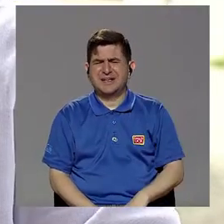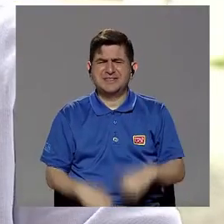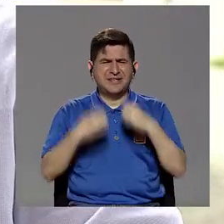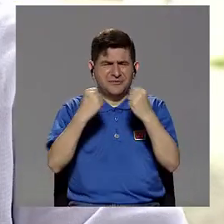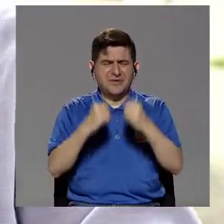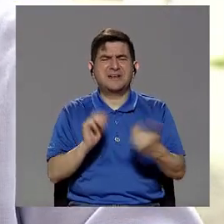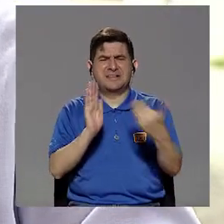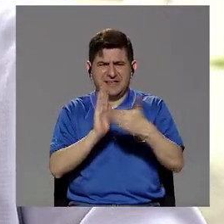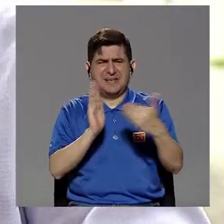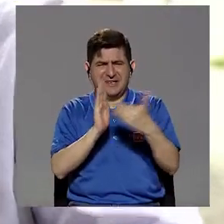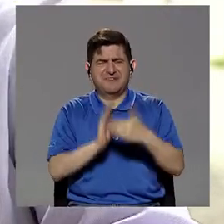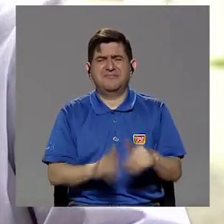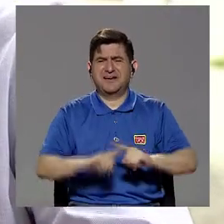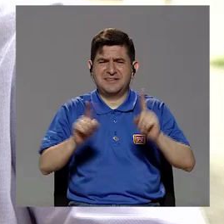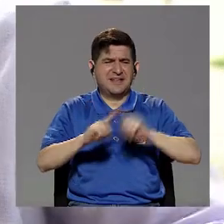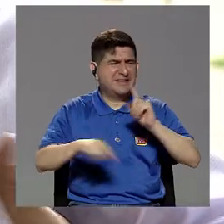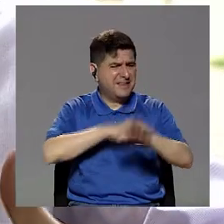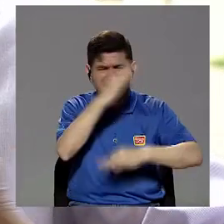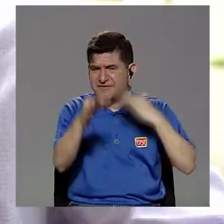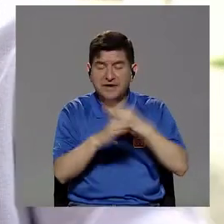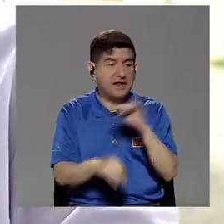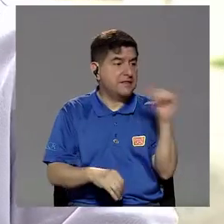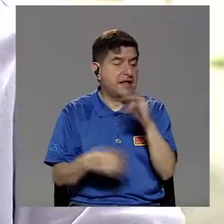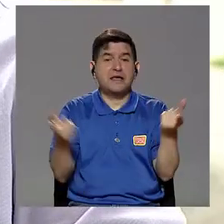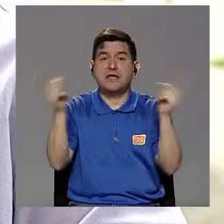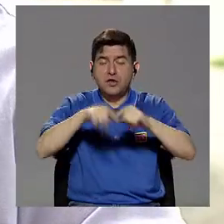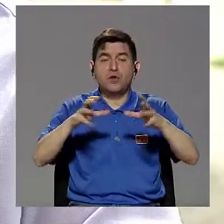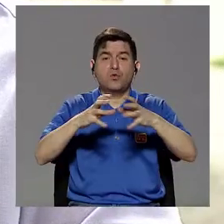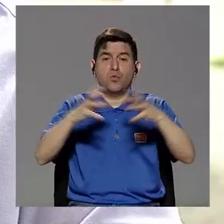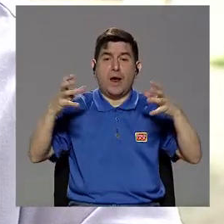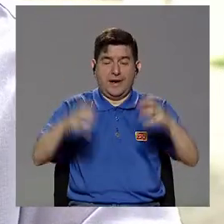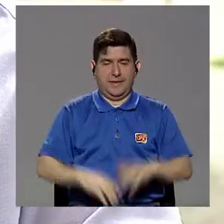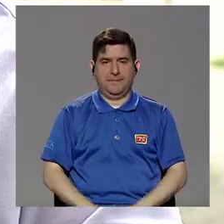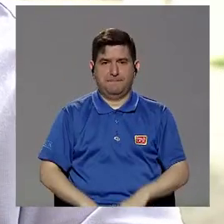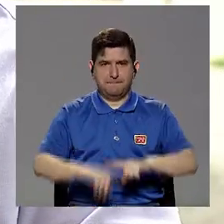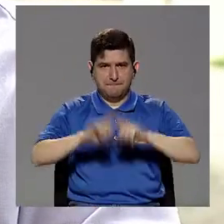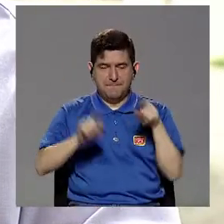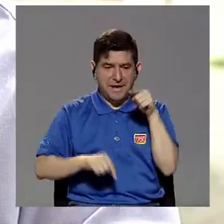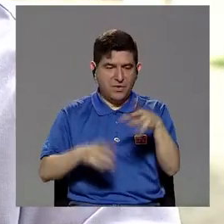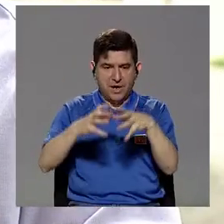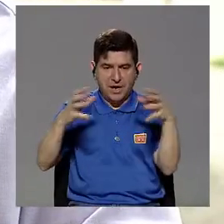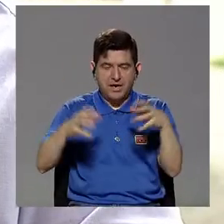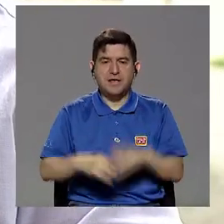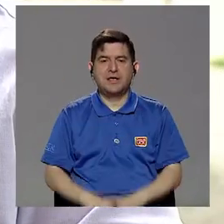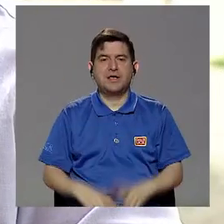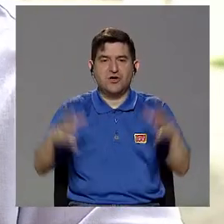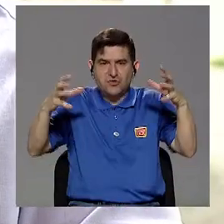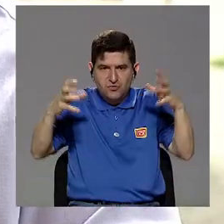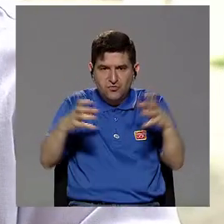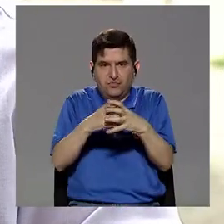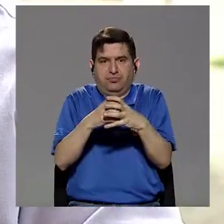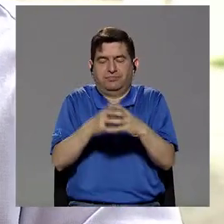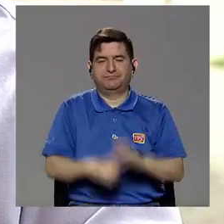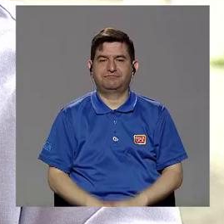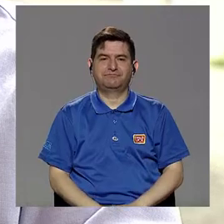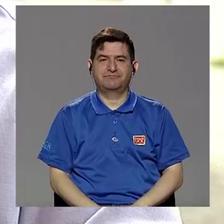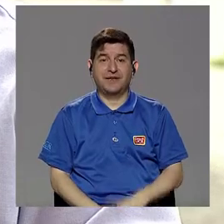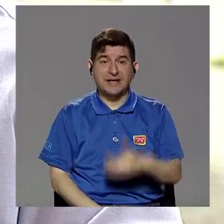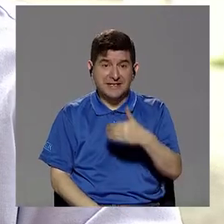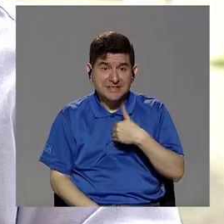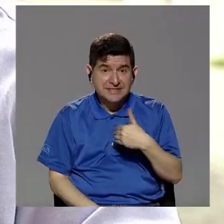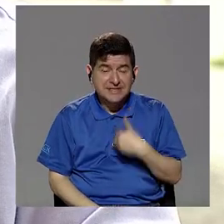lo que sea, se va a irritar y va a dar gastritis, nos va a dar colitis, nos va a inflar. Lo mismo pasa en la vejiga. La vejiga lo único que hace es contraerse. O sea,